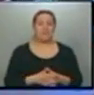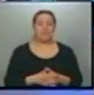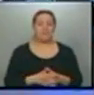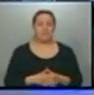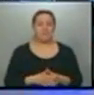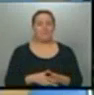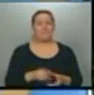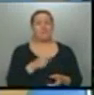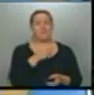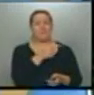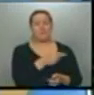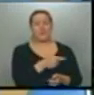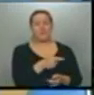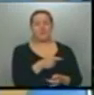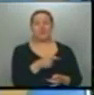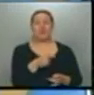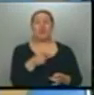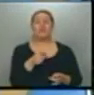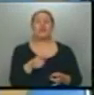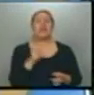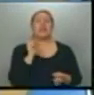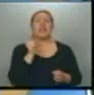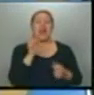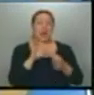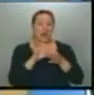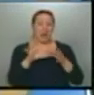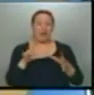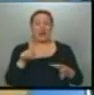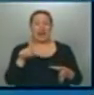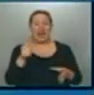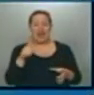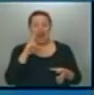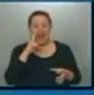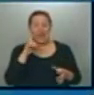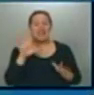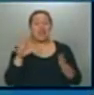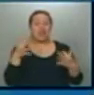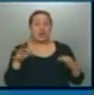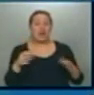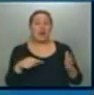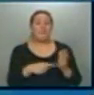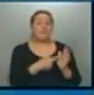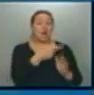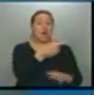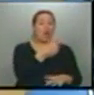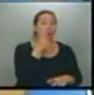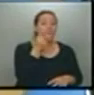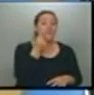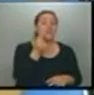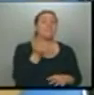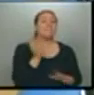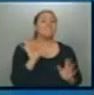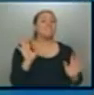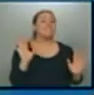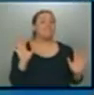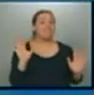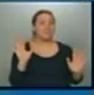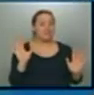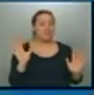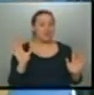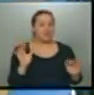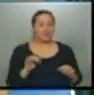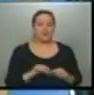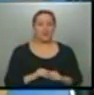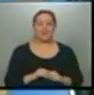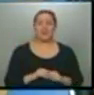de meter un dedo en la llaga. Libre es Lali Espósito, que está sola. Claro, pero él, no me parece que no. Escuchen esta historia. Me parece que no dan las cuentas. Vamos, señor